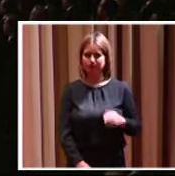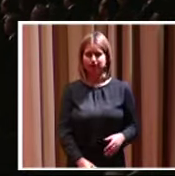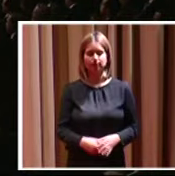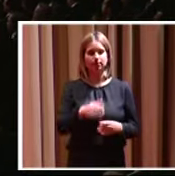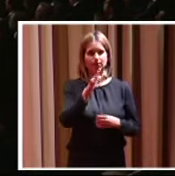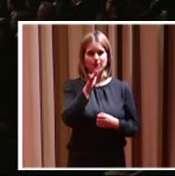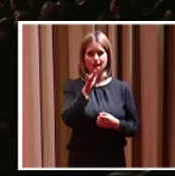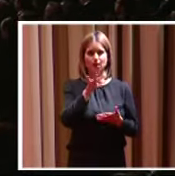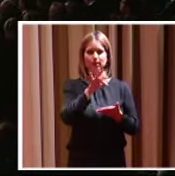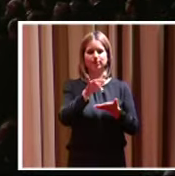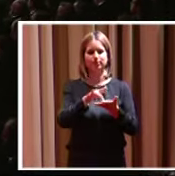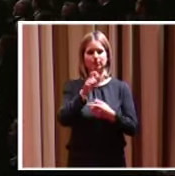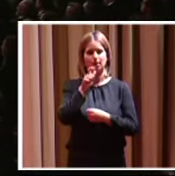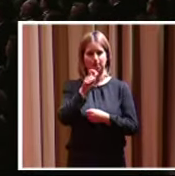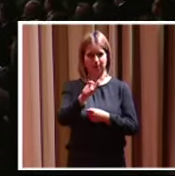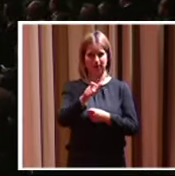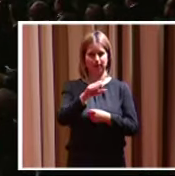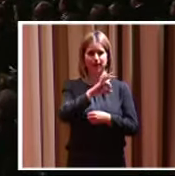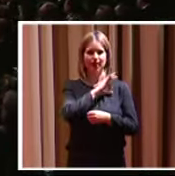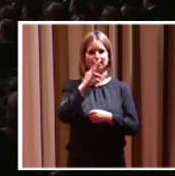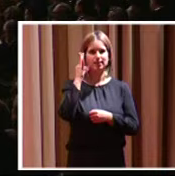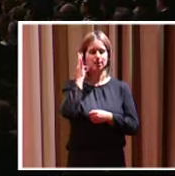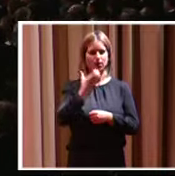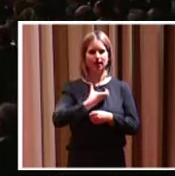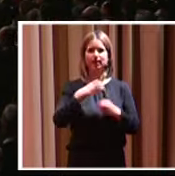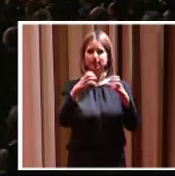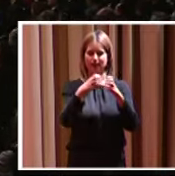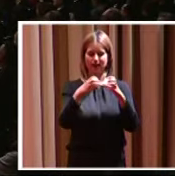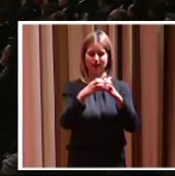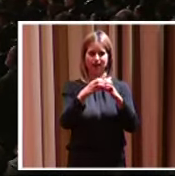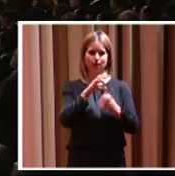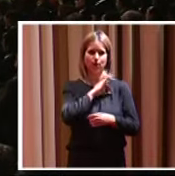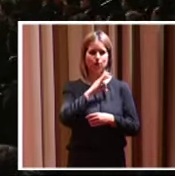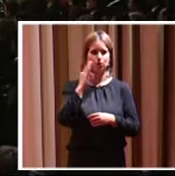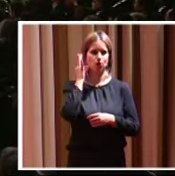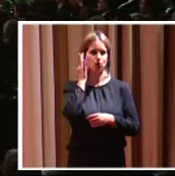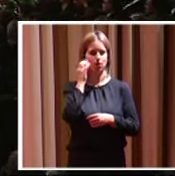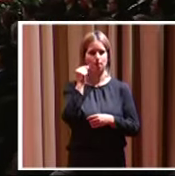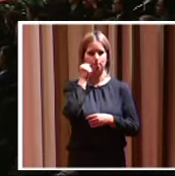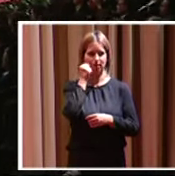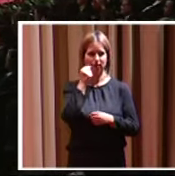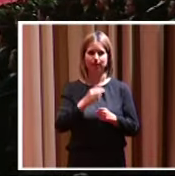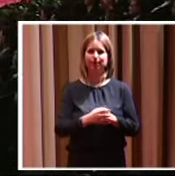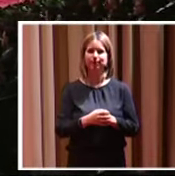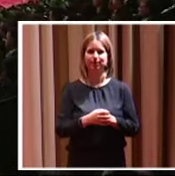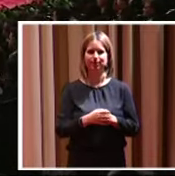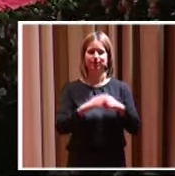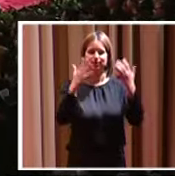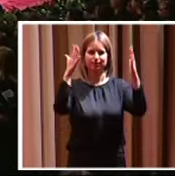A continuación, tiene la palabra la señora alcaldesa de Granada, doña Marifran Carazo.